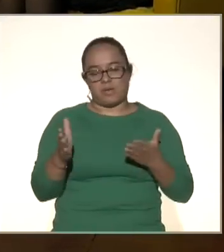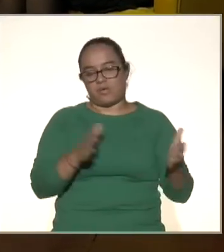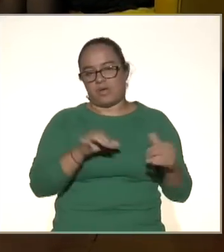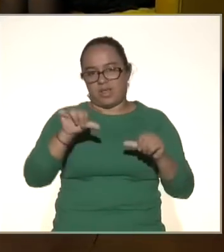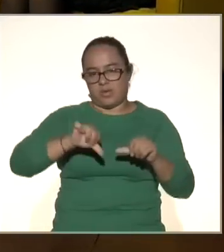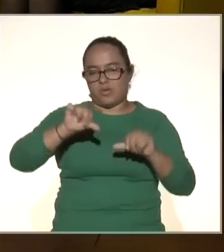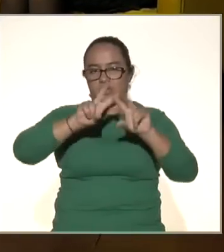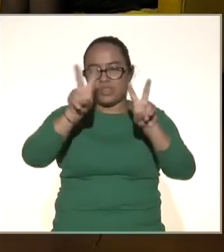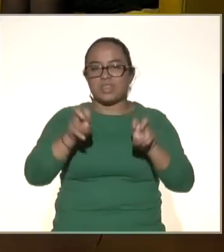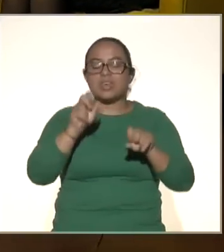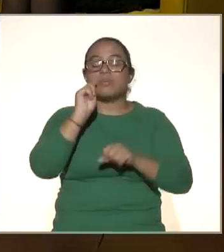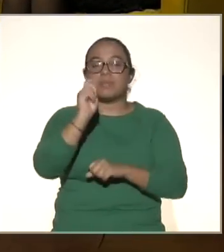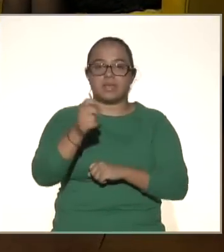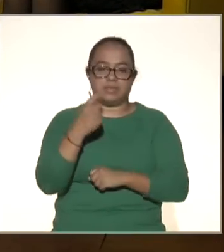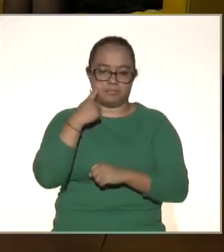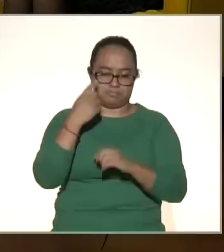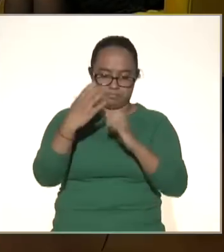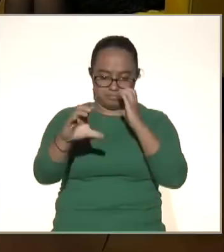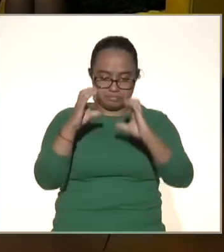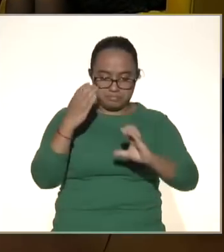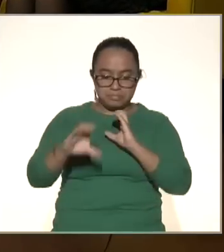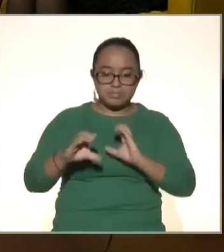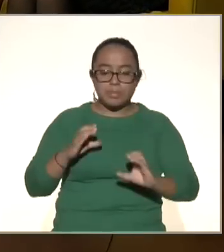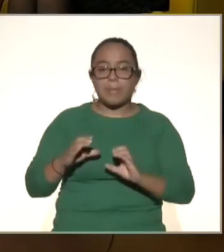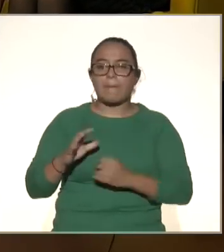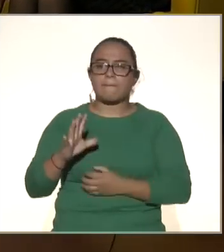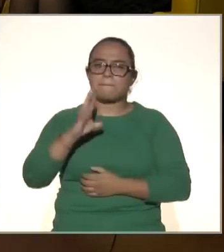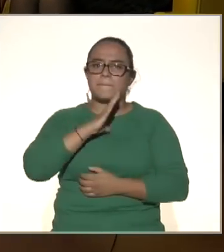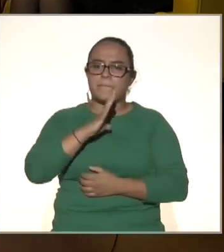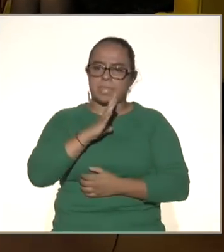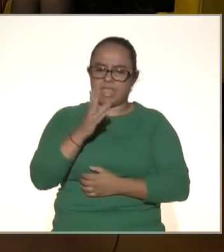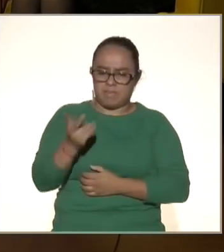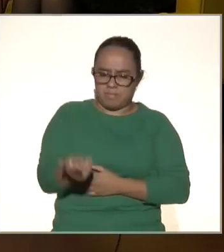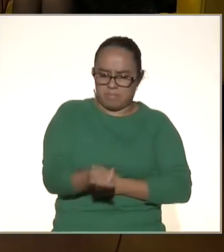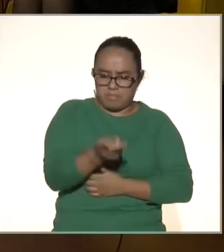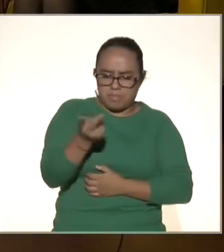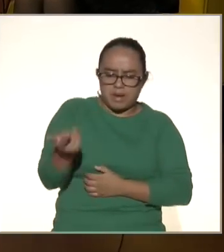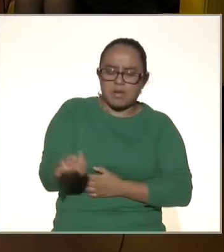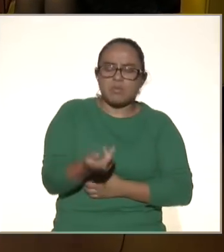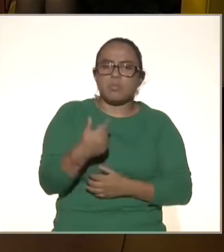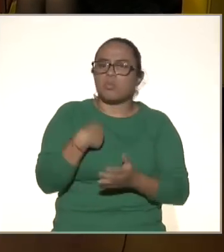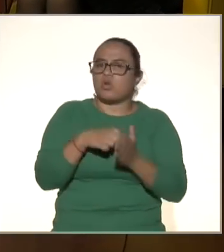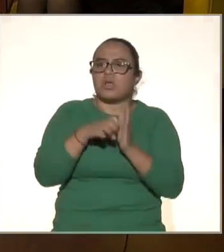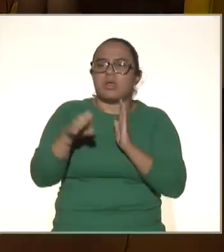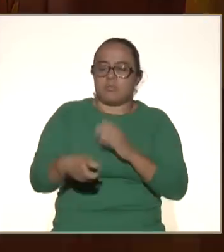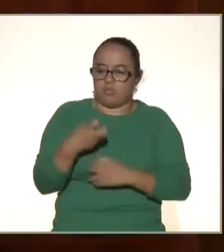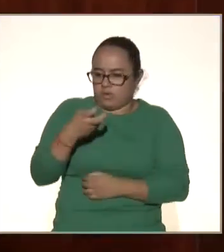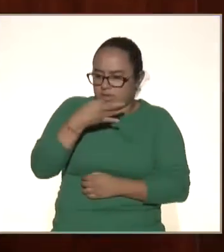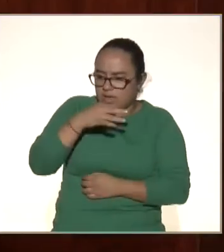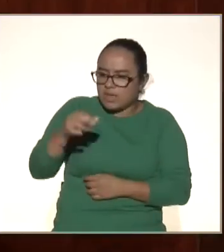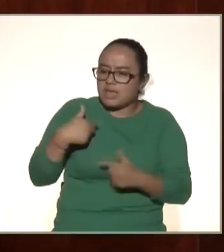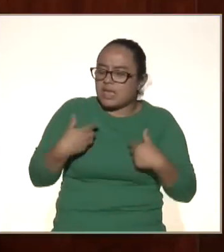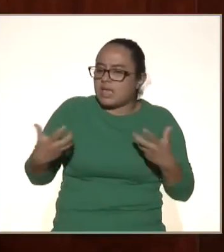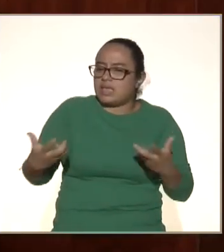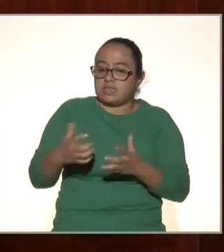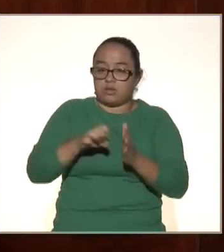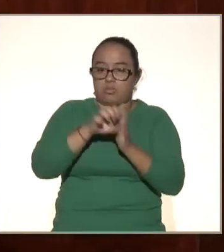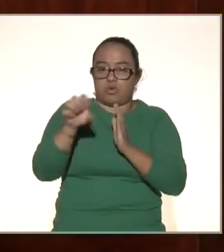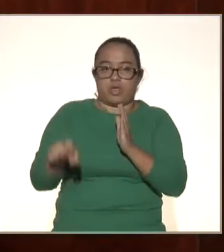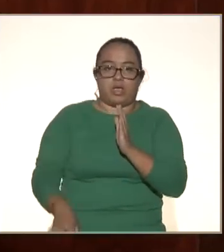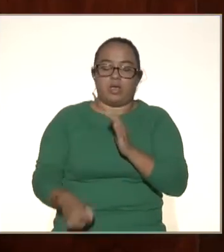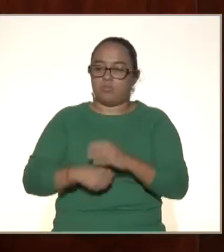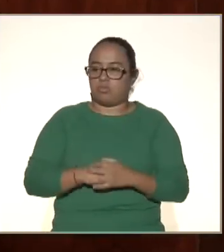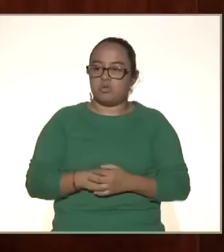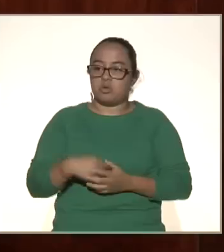los comentarios y sí van surgiendo unas cuantas preguntas respecto a qué hacer en estas fiestas cuando tal vez no tenemos la